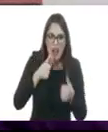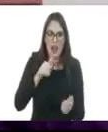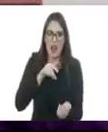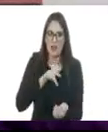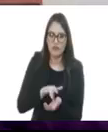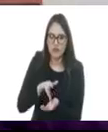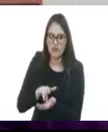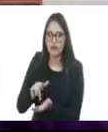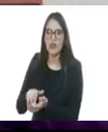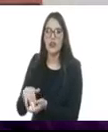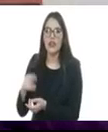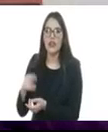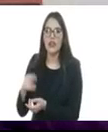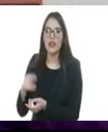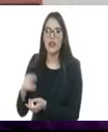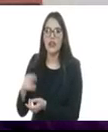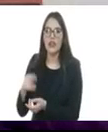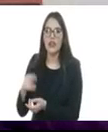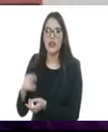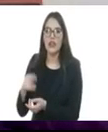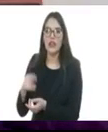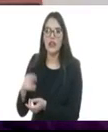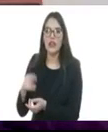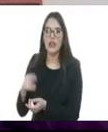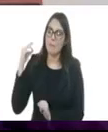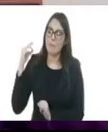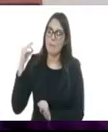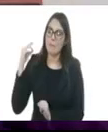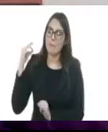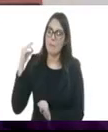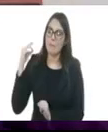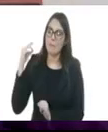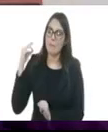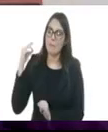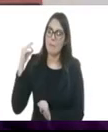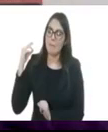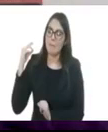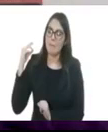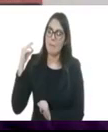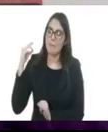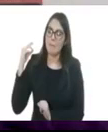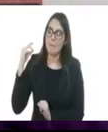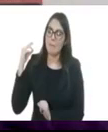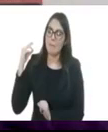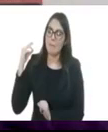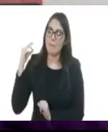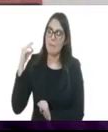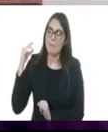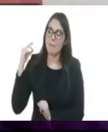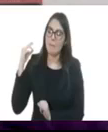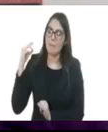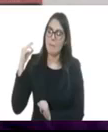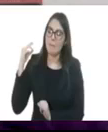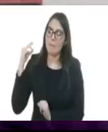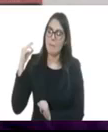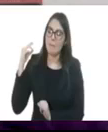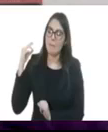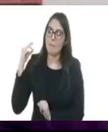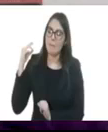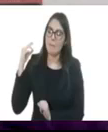en marzo, en febrero, marzo, había estado pensando en que sería muy bueno hacer una